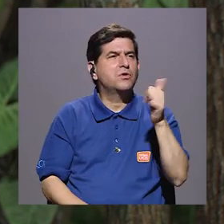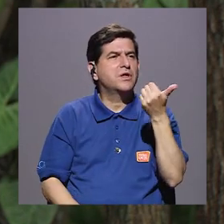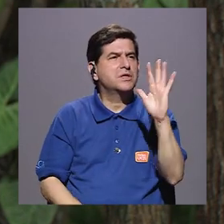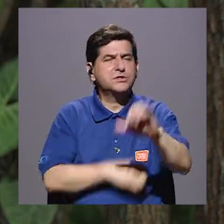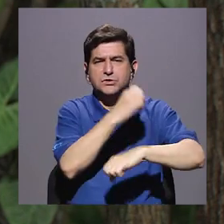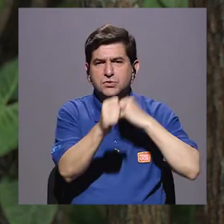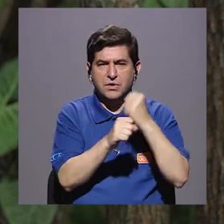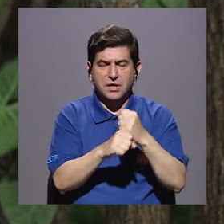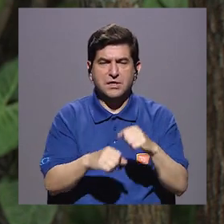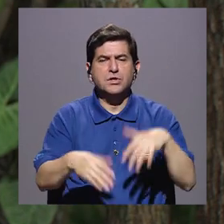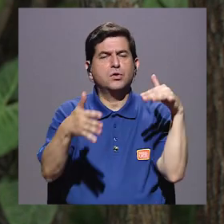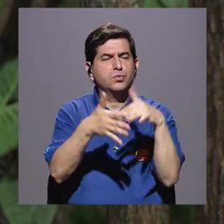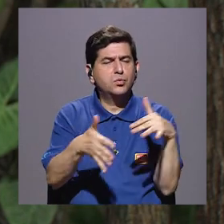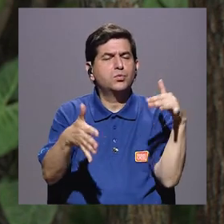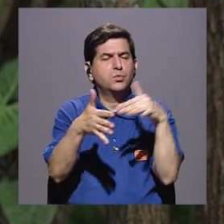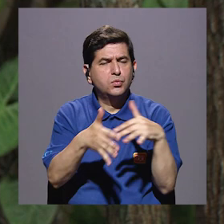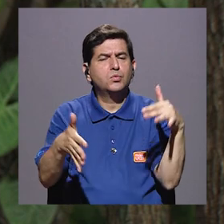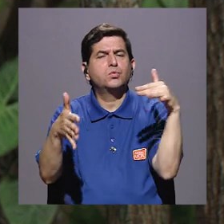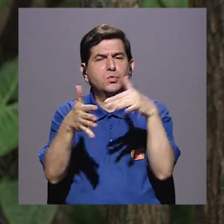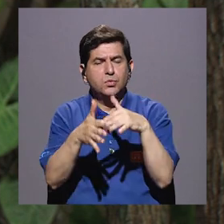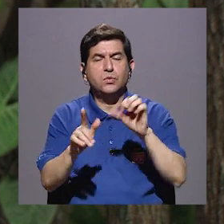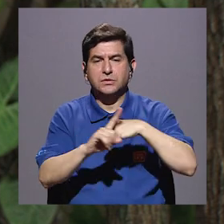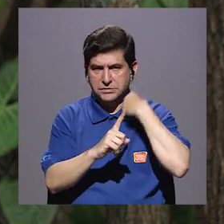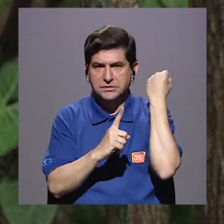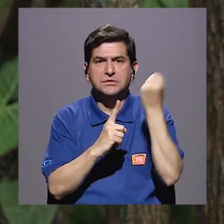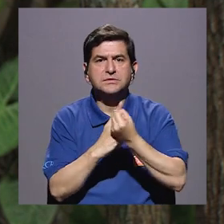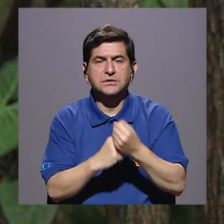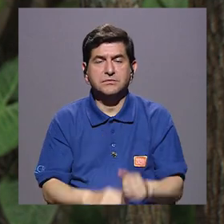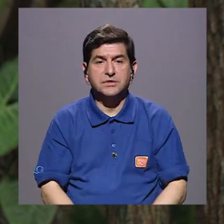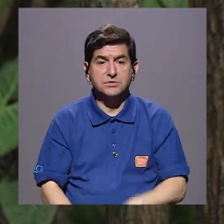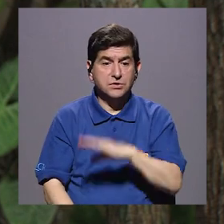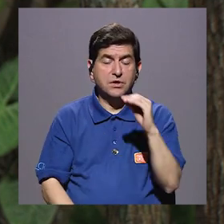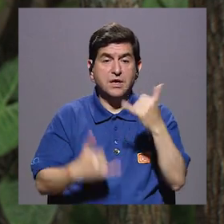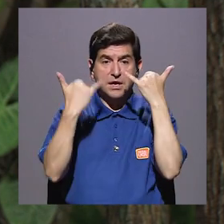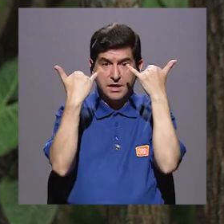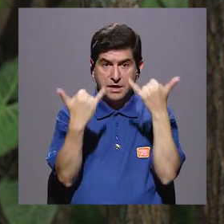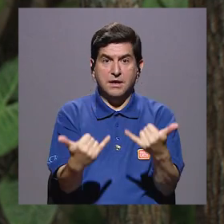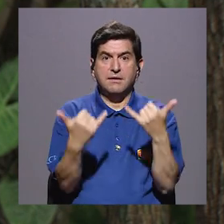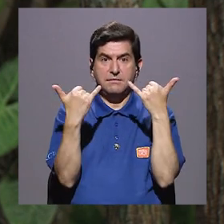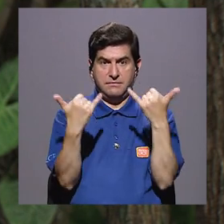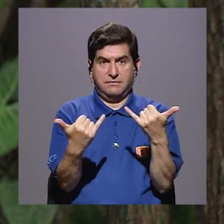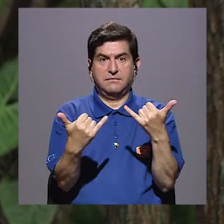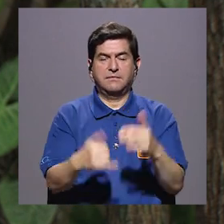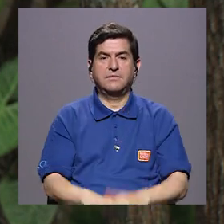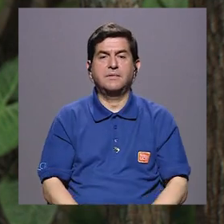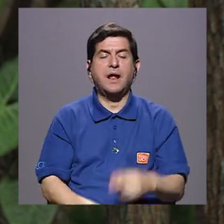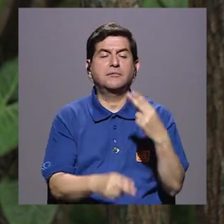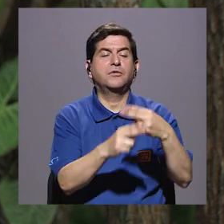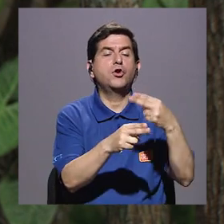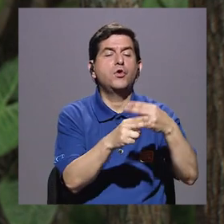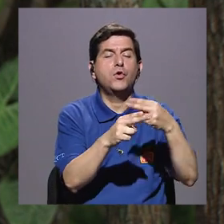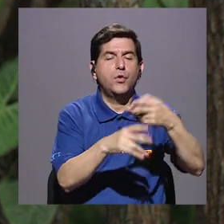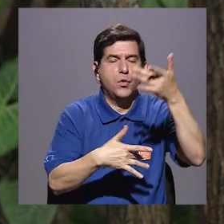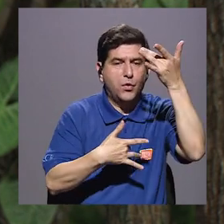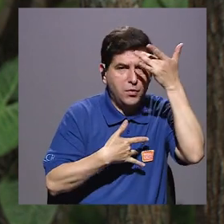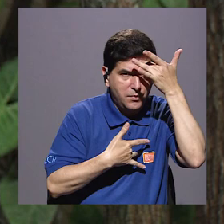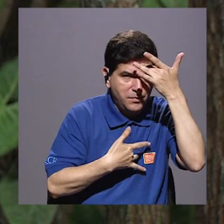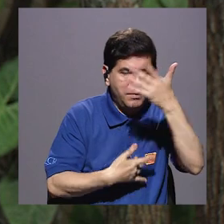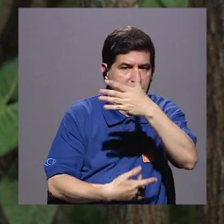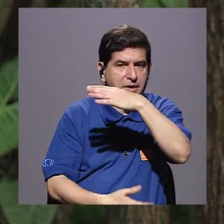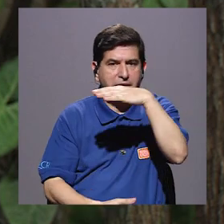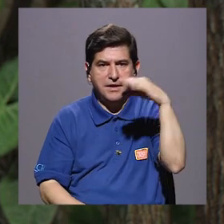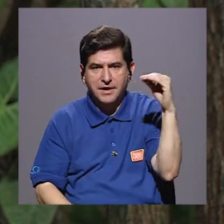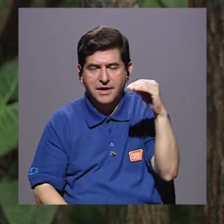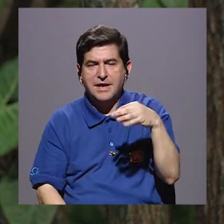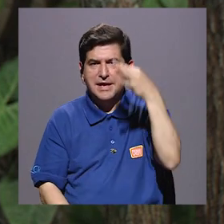15 años cada vez se ha venido estudiando más esta condición y se le han venido a poner nombre a la enfermedad y